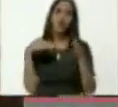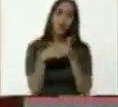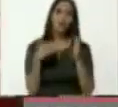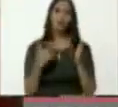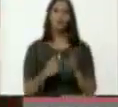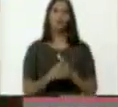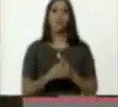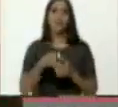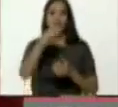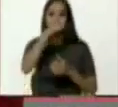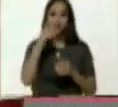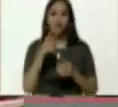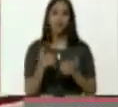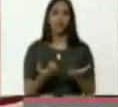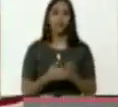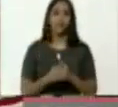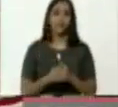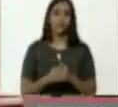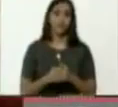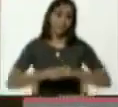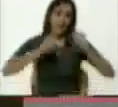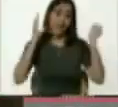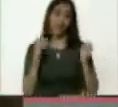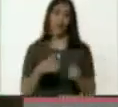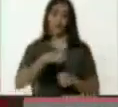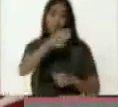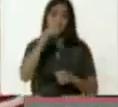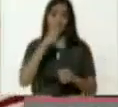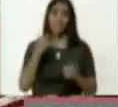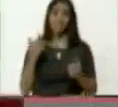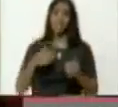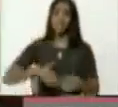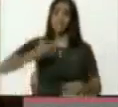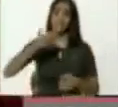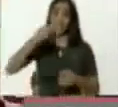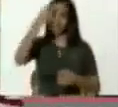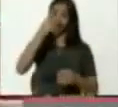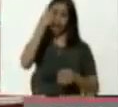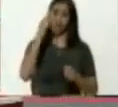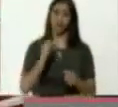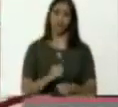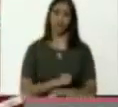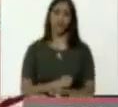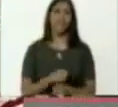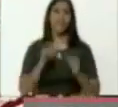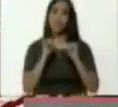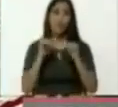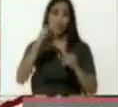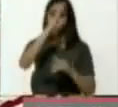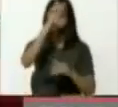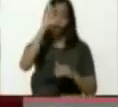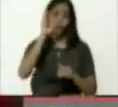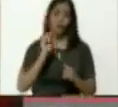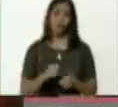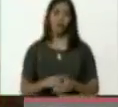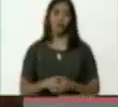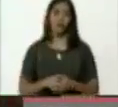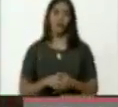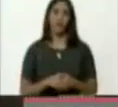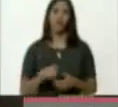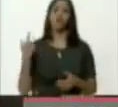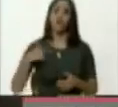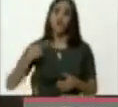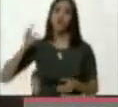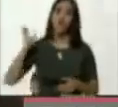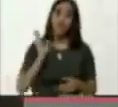si los narcotraficantes no le tienen arrechera a Tare. Y no van a pagar esa campaña en contra de él. Lo mismo con el compañero Diosdado Cabello. Tuvo que venir